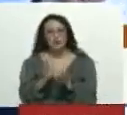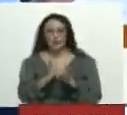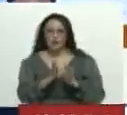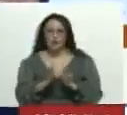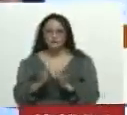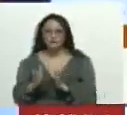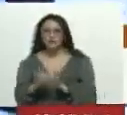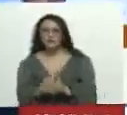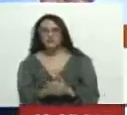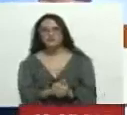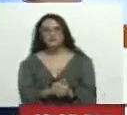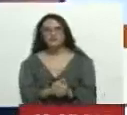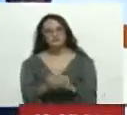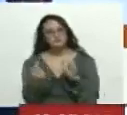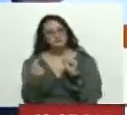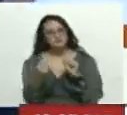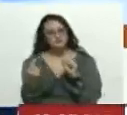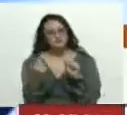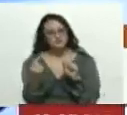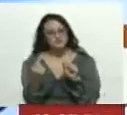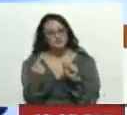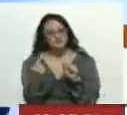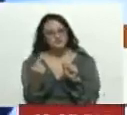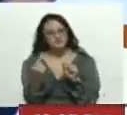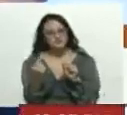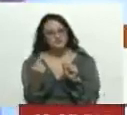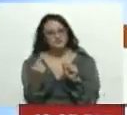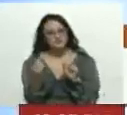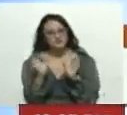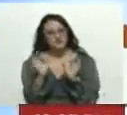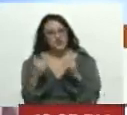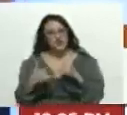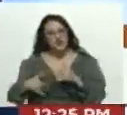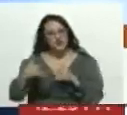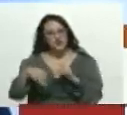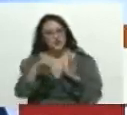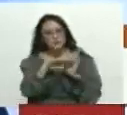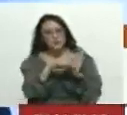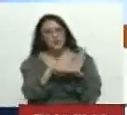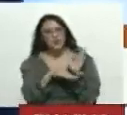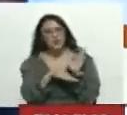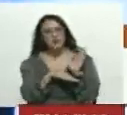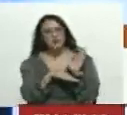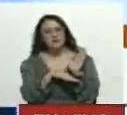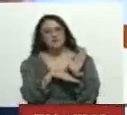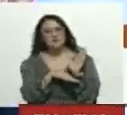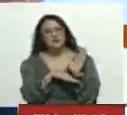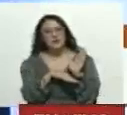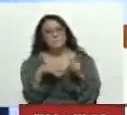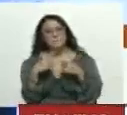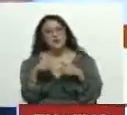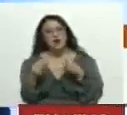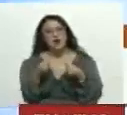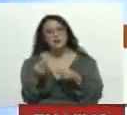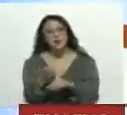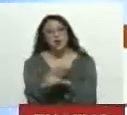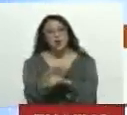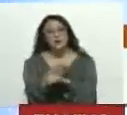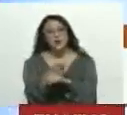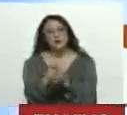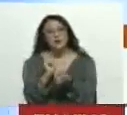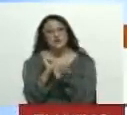organicémonos debatamos construyamos lanzamos líneas programáticas Pero eso sí hagamos gobierno y